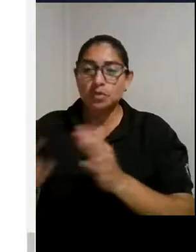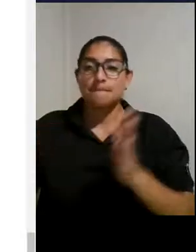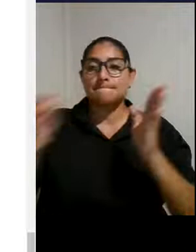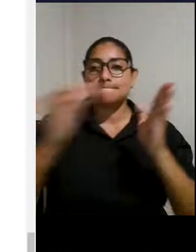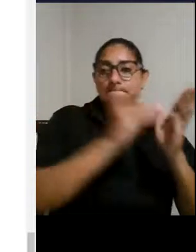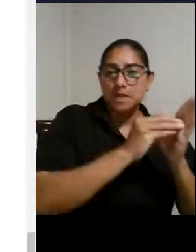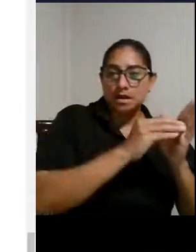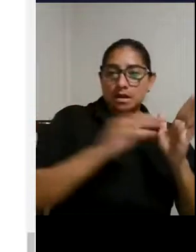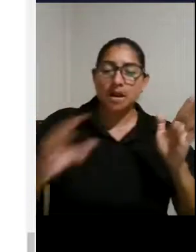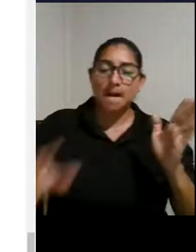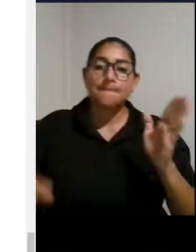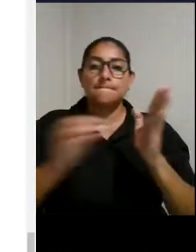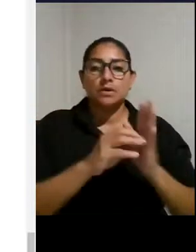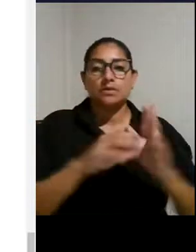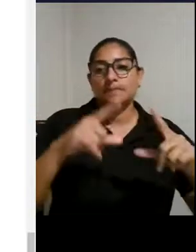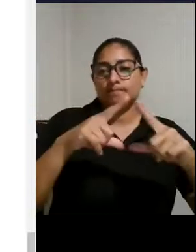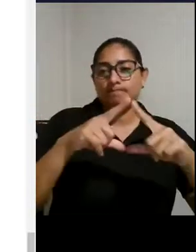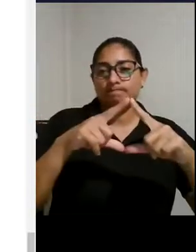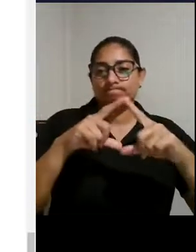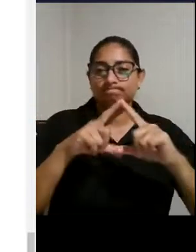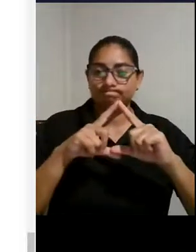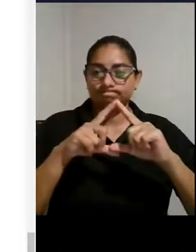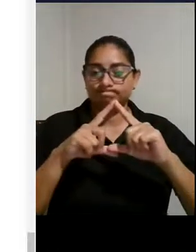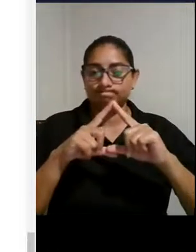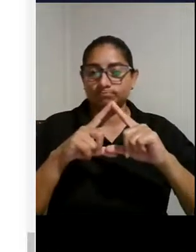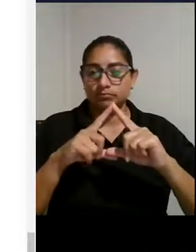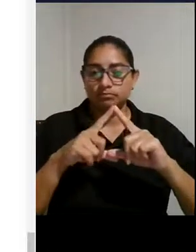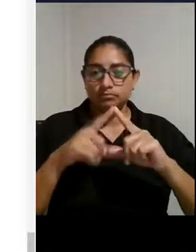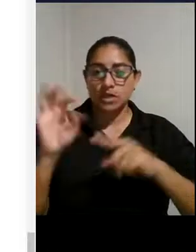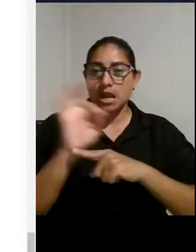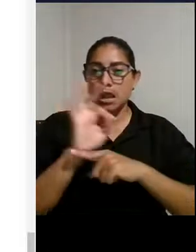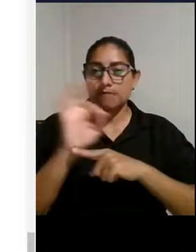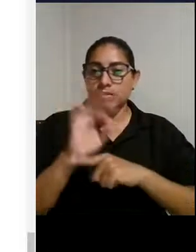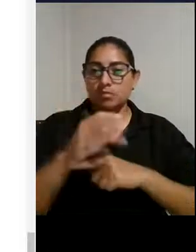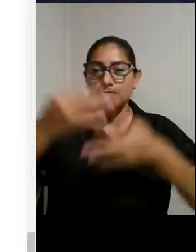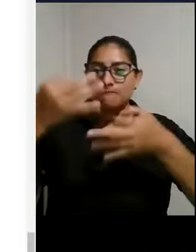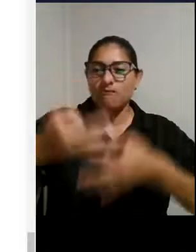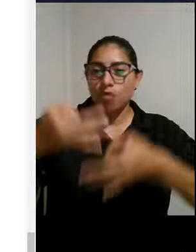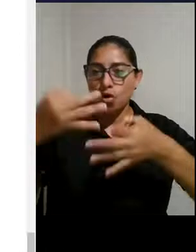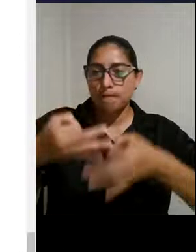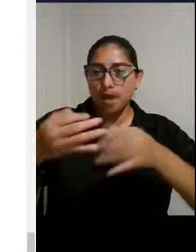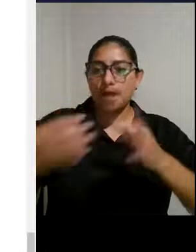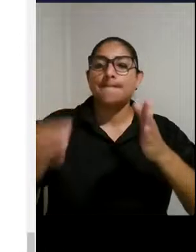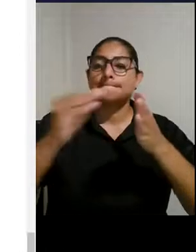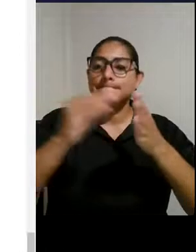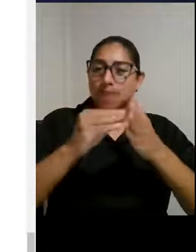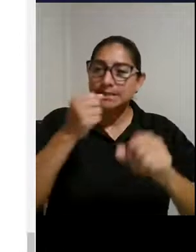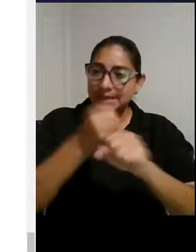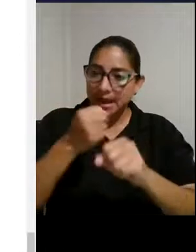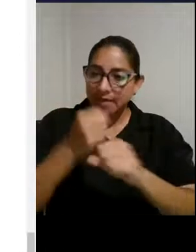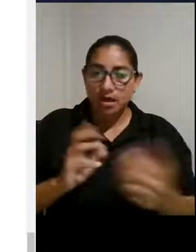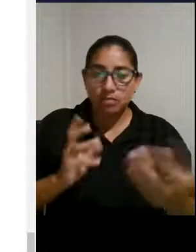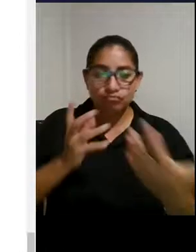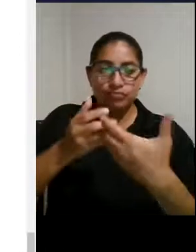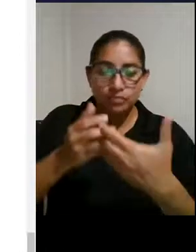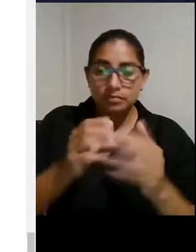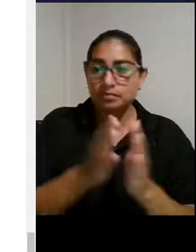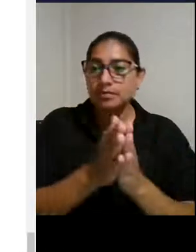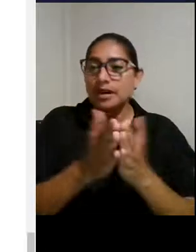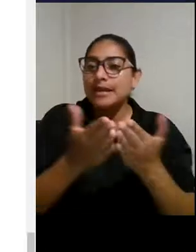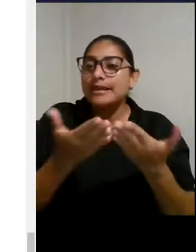realizar esta fórmula de acá, ¿verdad? Ahí lo ven un poquito más formal, con la anotación que trabaja el libro. Lo que nos dice